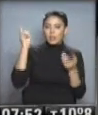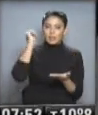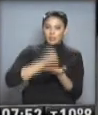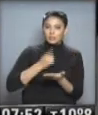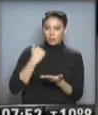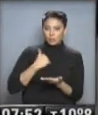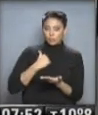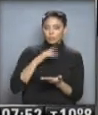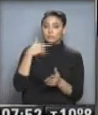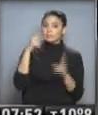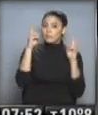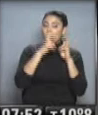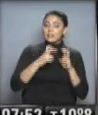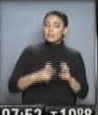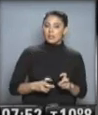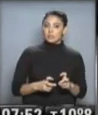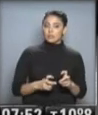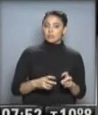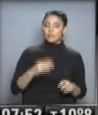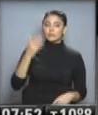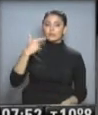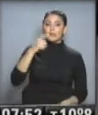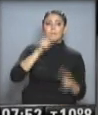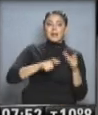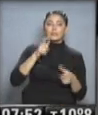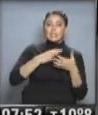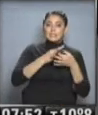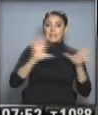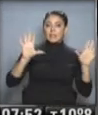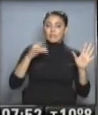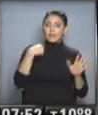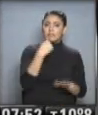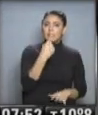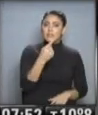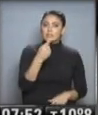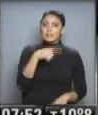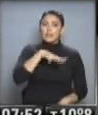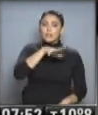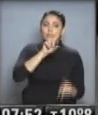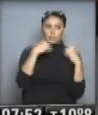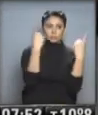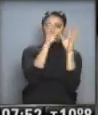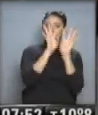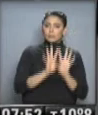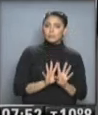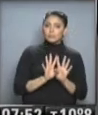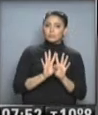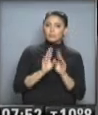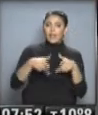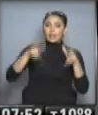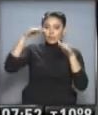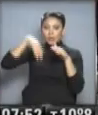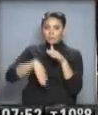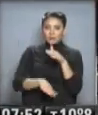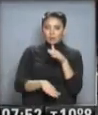dictadura. Esta investigación se basa en dichos de sobrevivientes que aseguran haber estado en calabozos ubicados en el subsuelo de ese